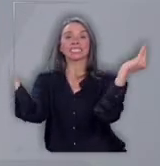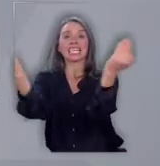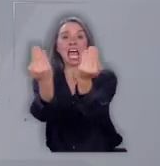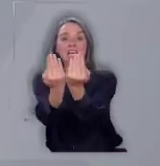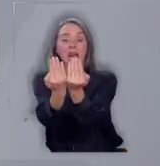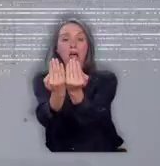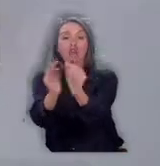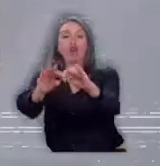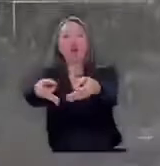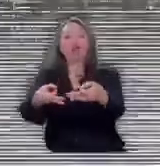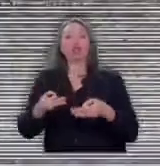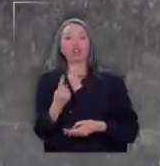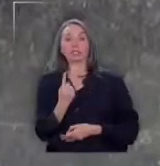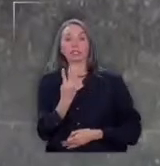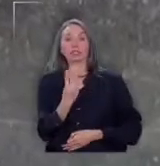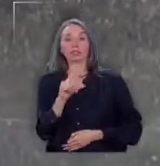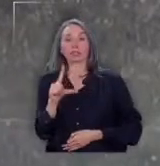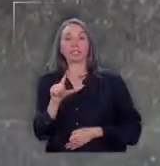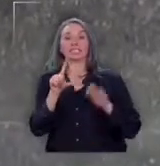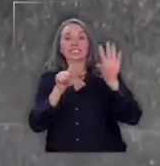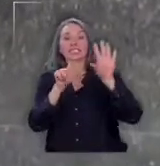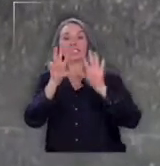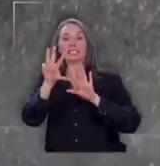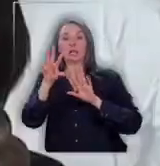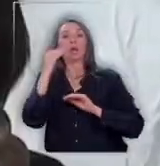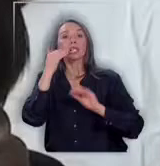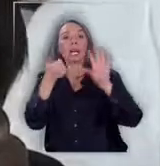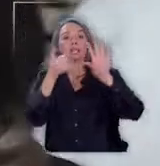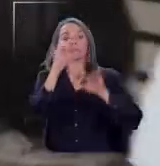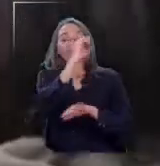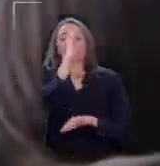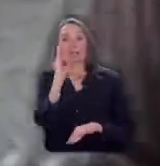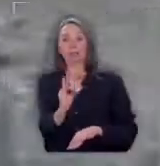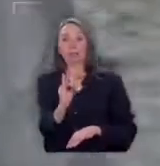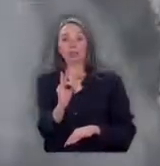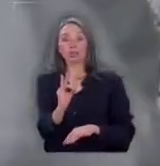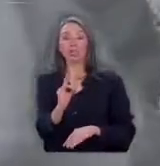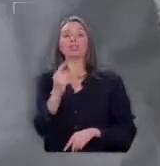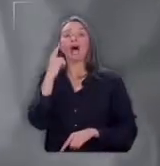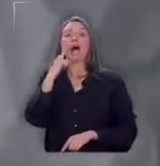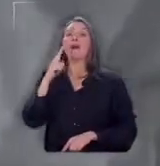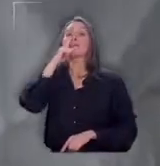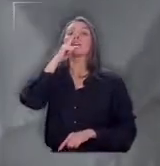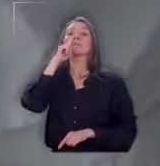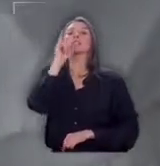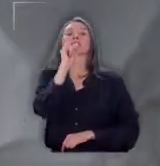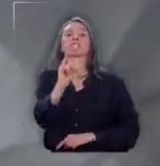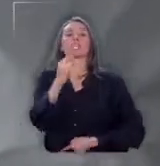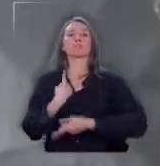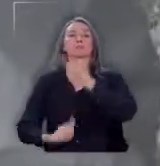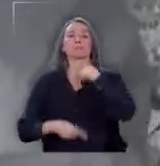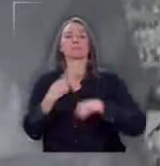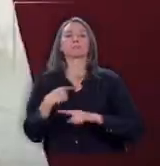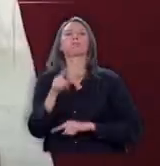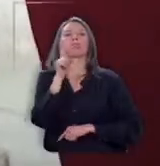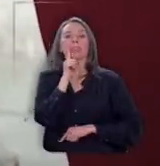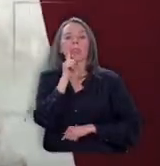ese total 79 casi el 60 dieron positivo a covid-19